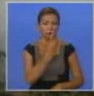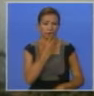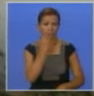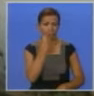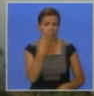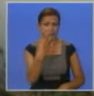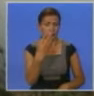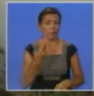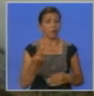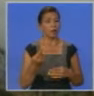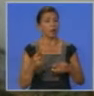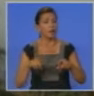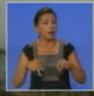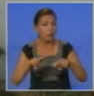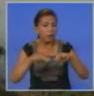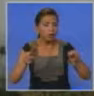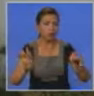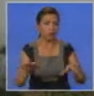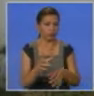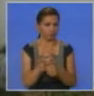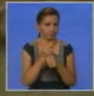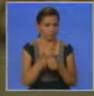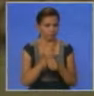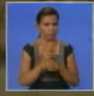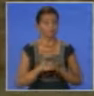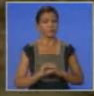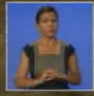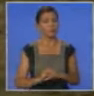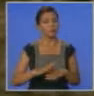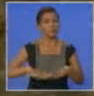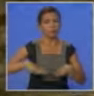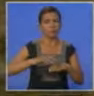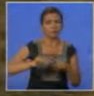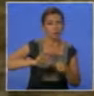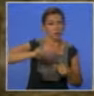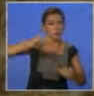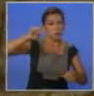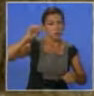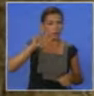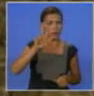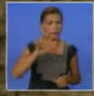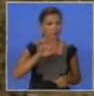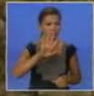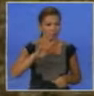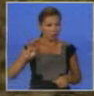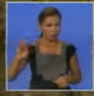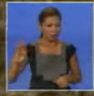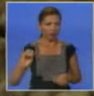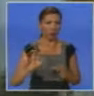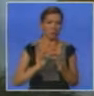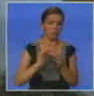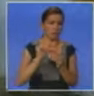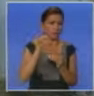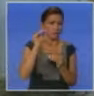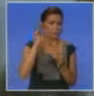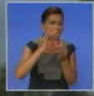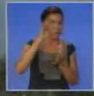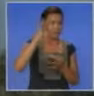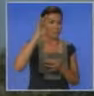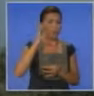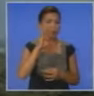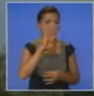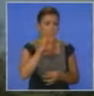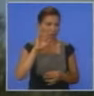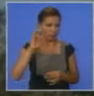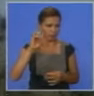reserva ecológica de El Ángel, alcanzando alturas que van desde los 3.400 hasta los 4.600 metros sobre el nivel